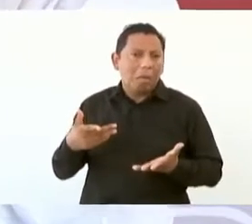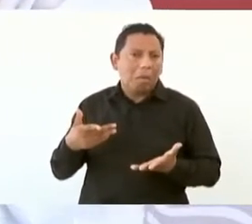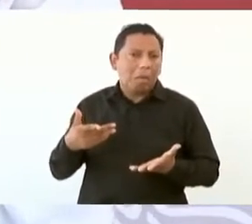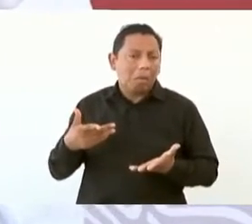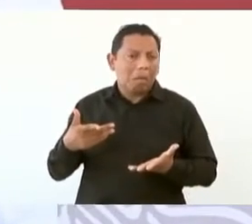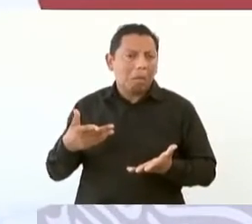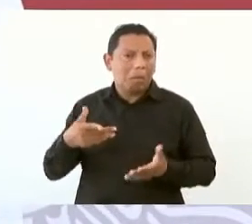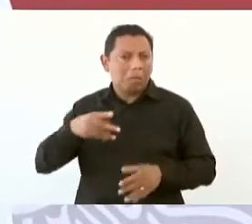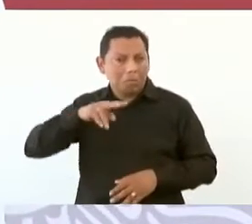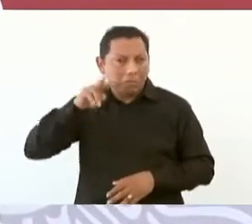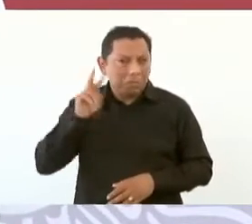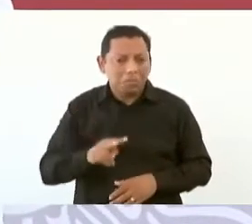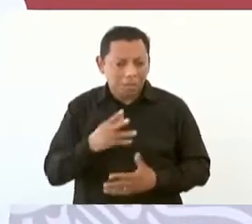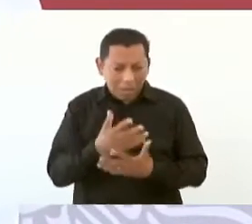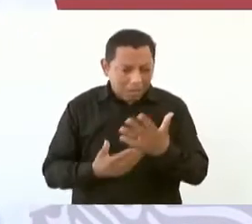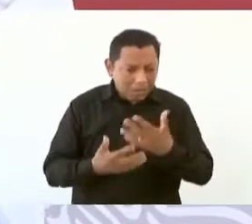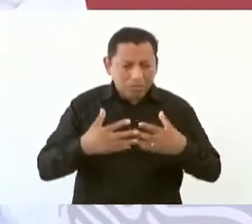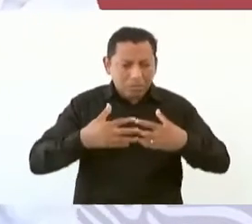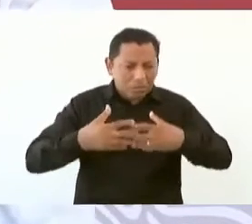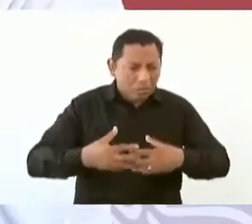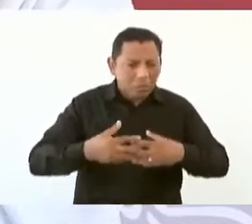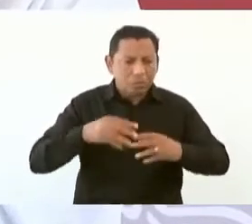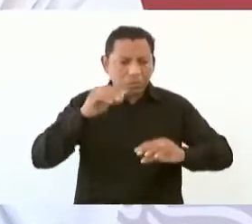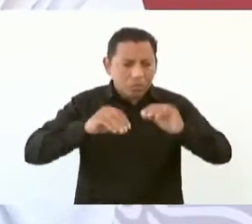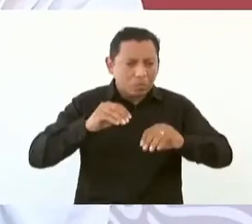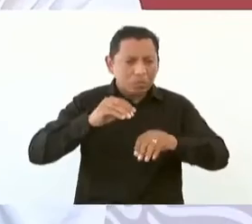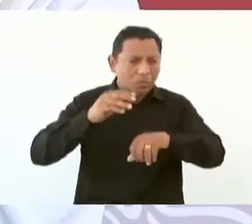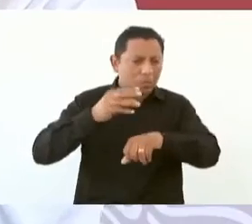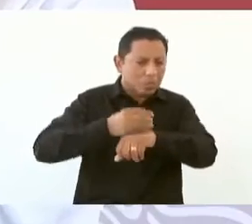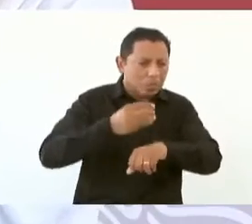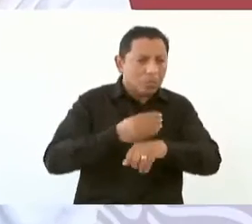apostaban tampoco a la inversión pública.